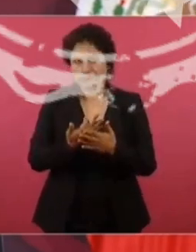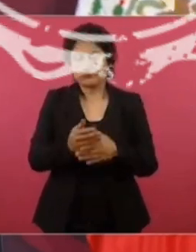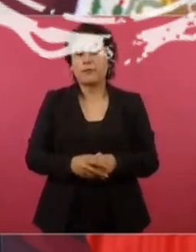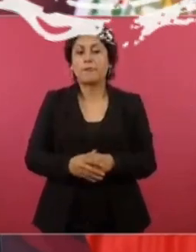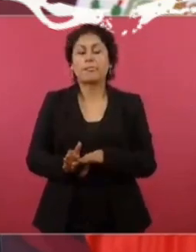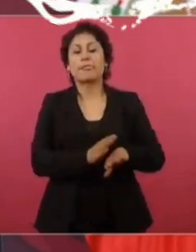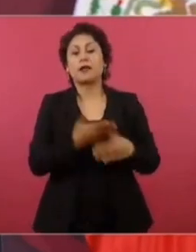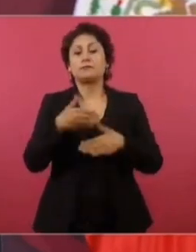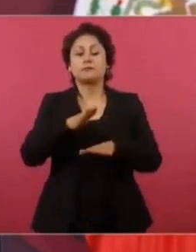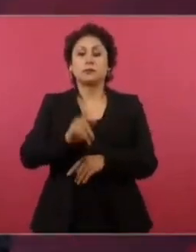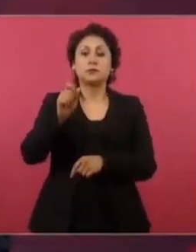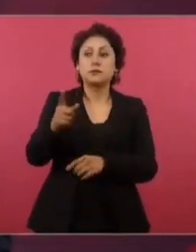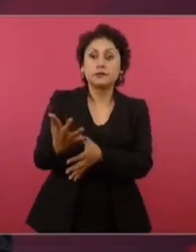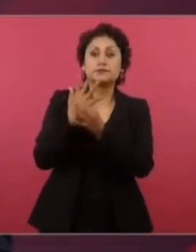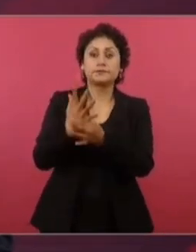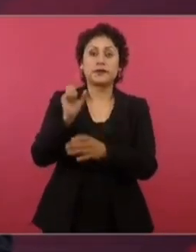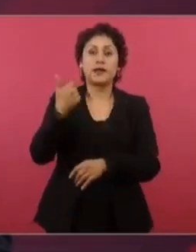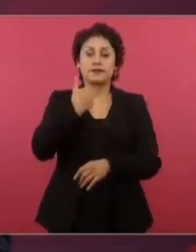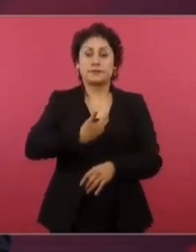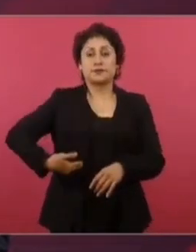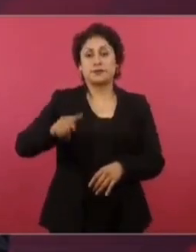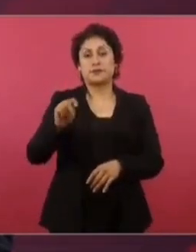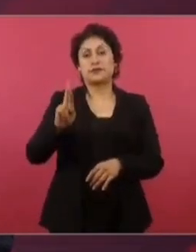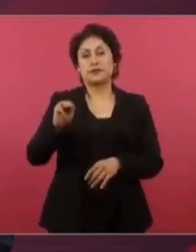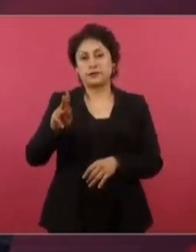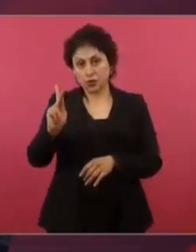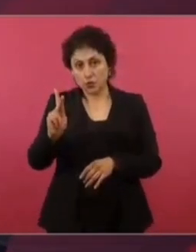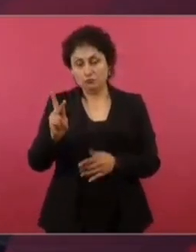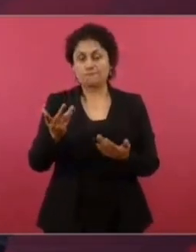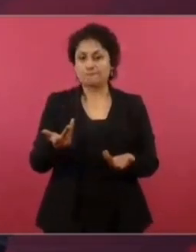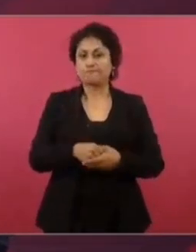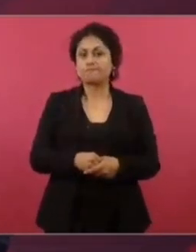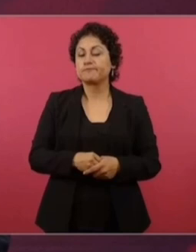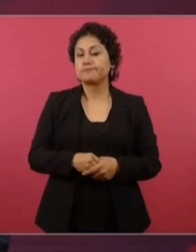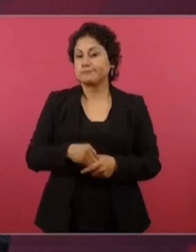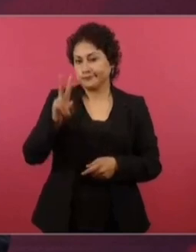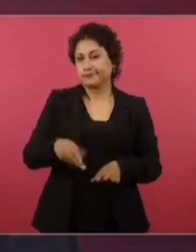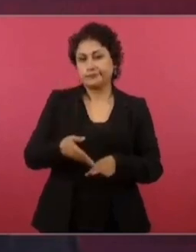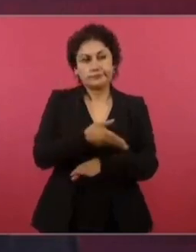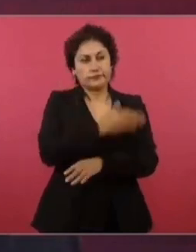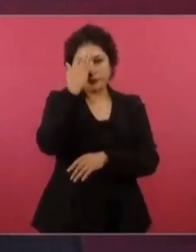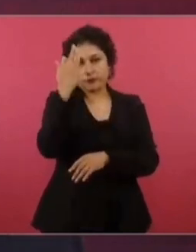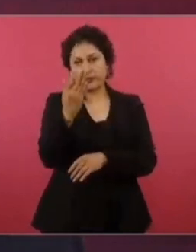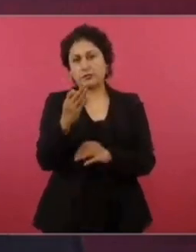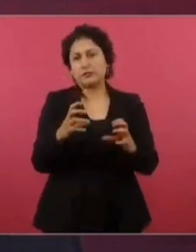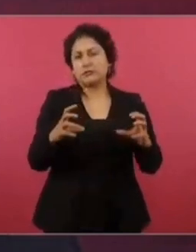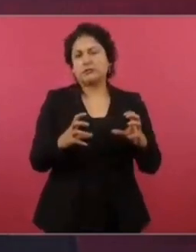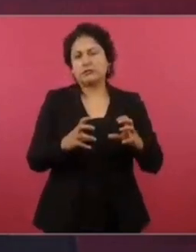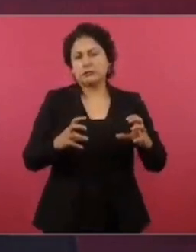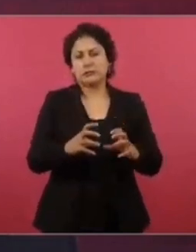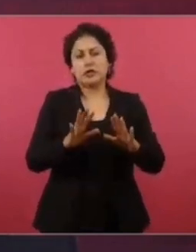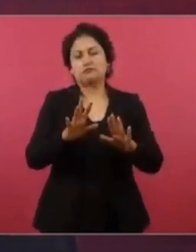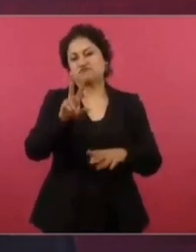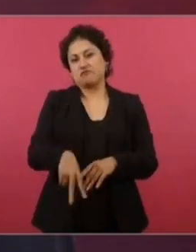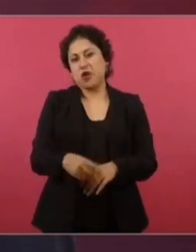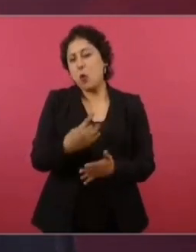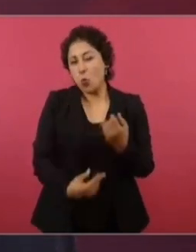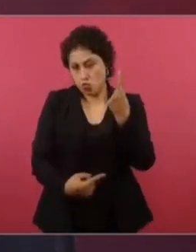Y sobre las declaraciones del expresidente Trump, hubo un momento de mucha tensión, uno afortunadamente, nada